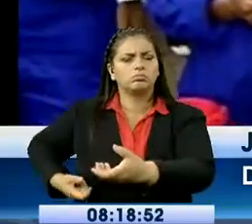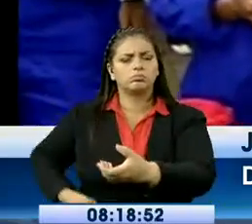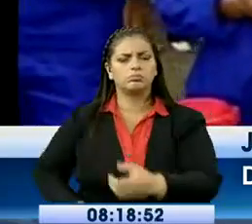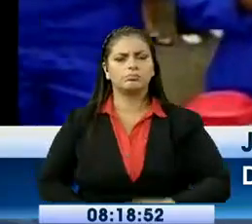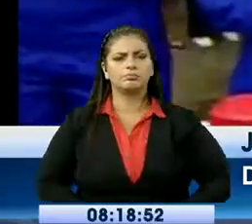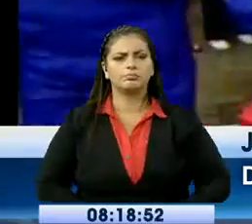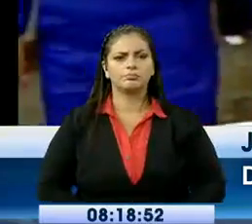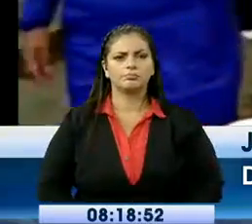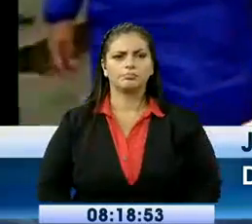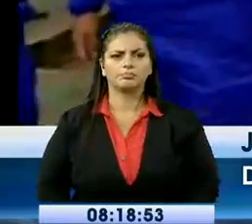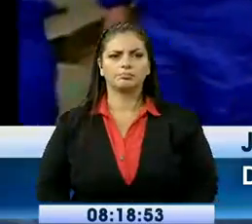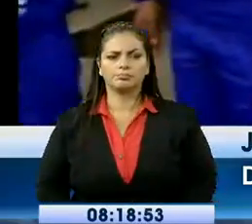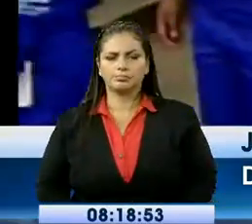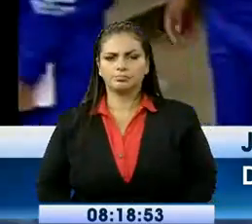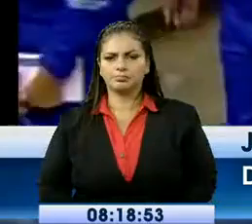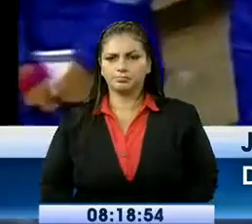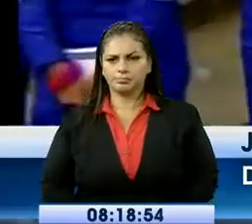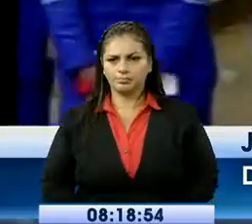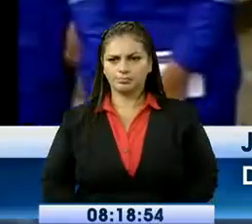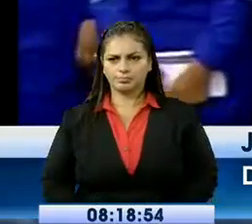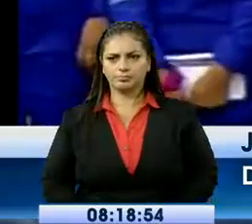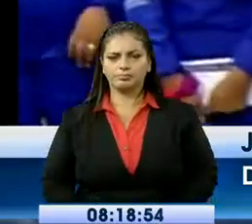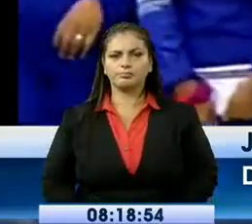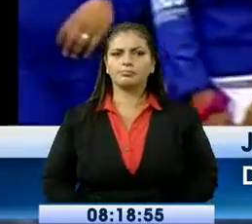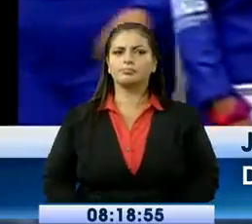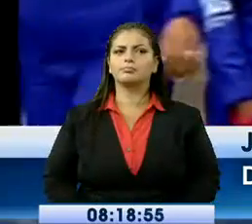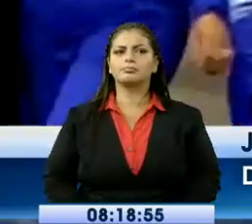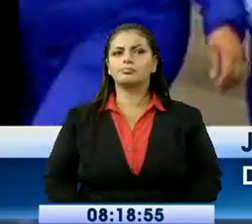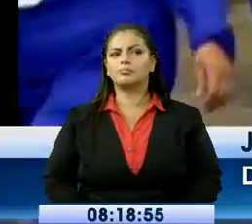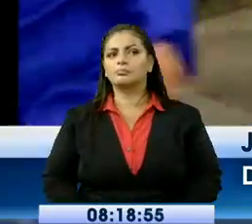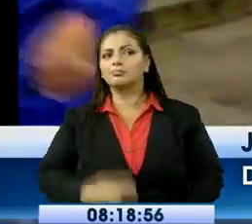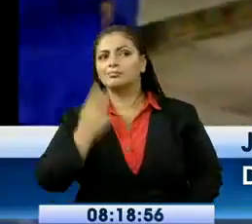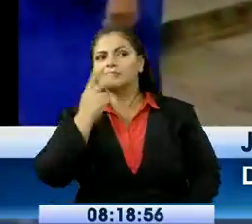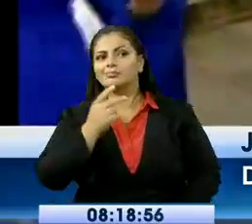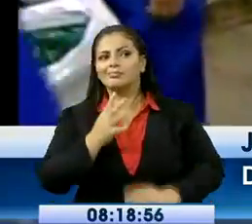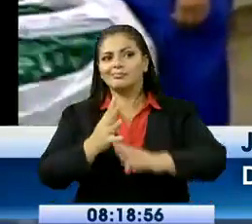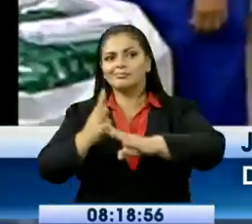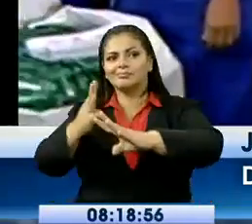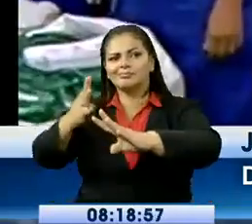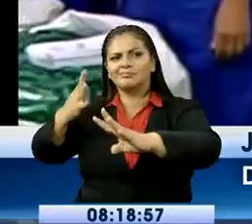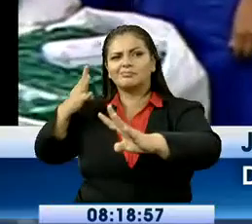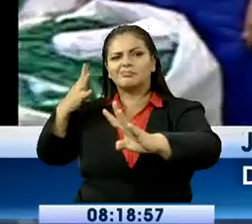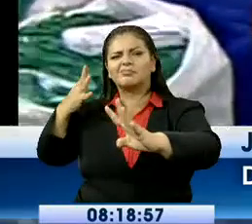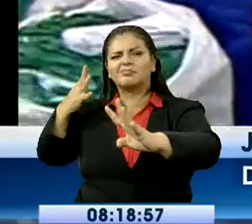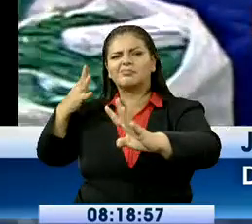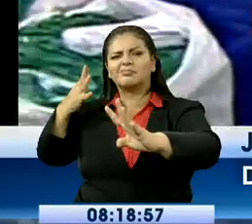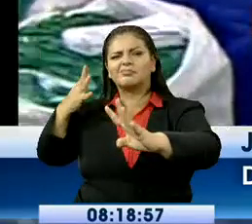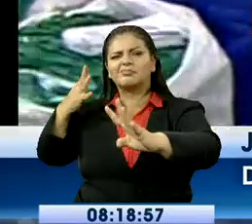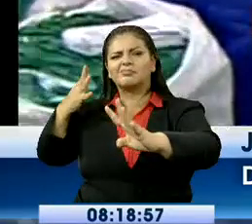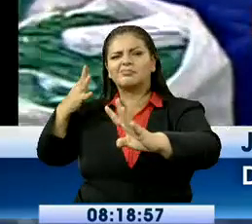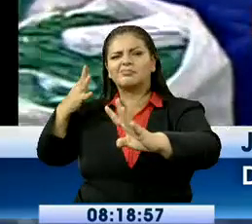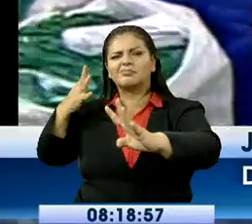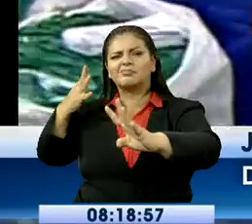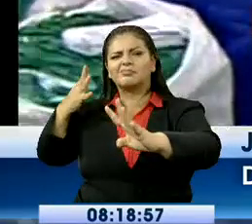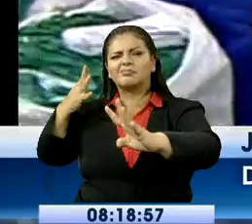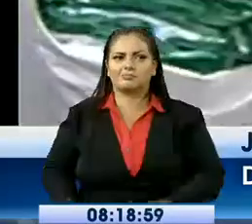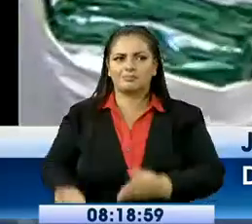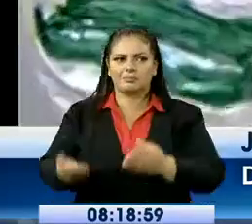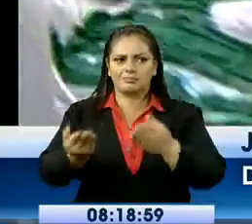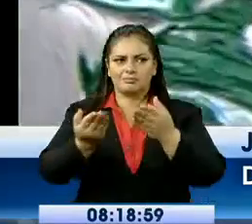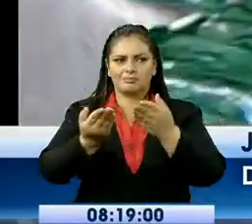lo que es la entrega de toldos a las personas que me parece que ya están haciendo fila. Es muy temprano. A ver, déjeme verlo. Este es, ¿no?